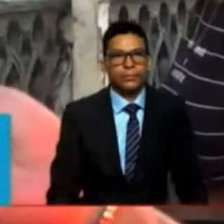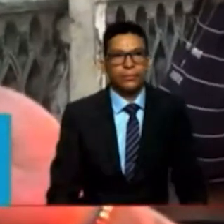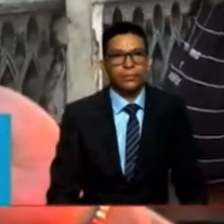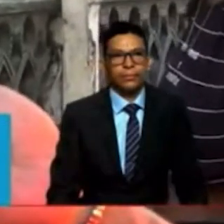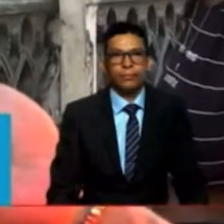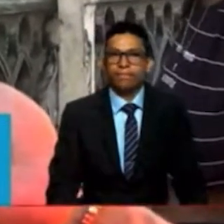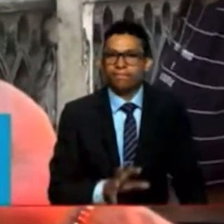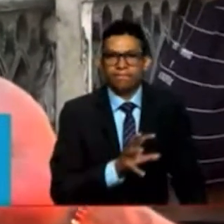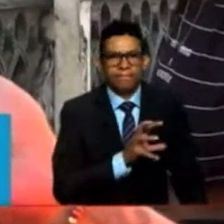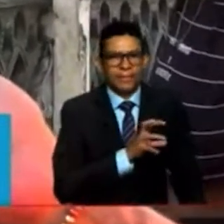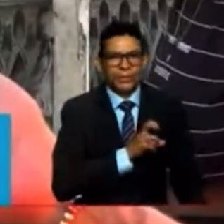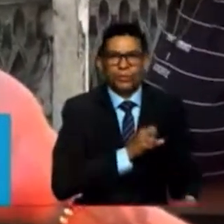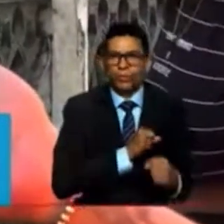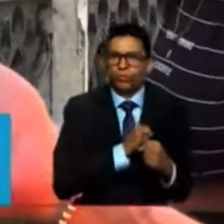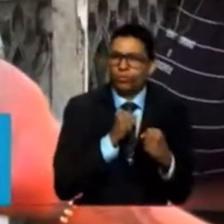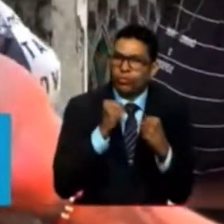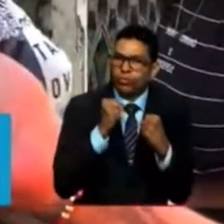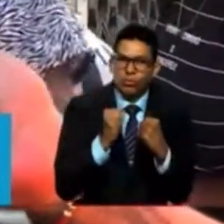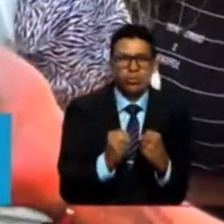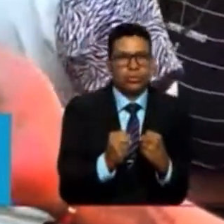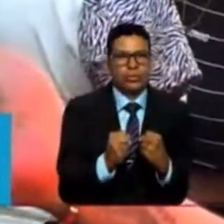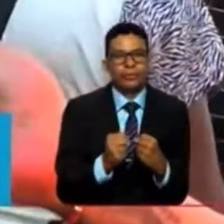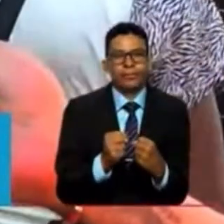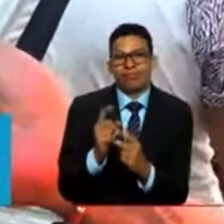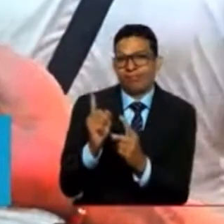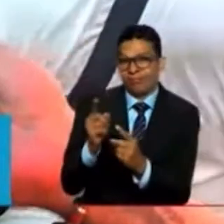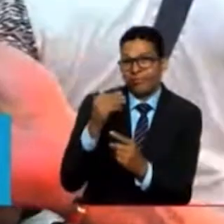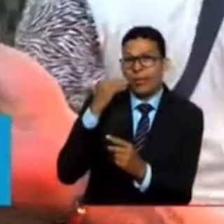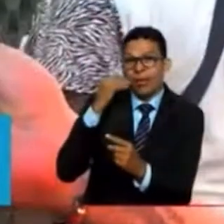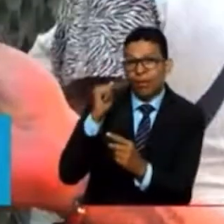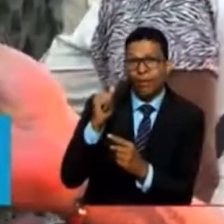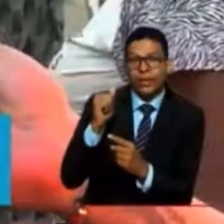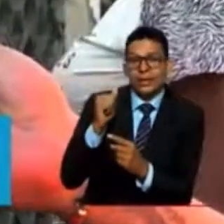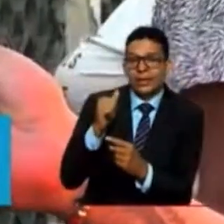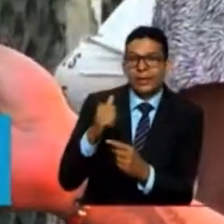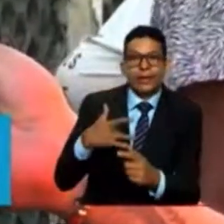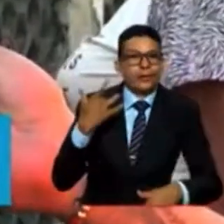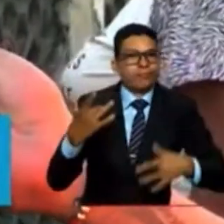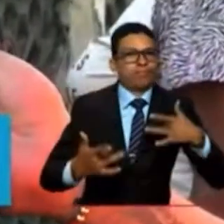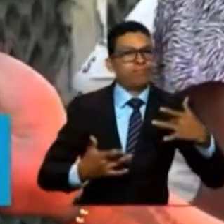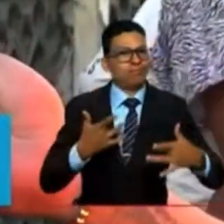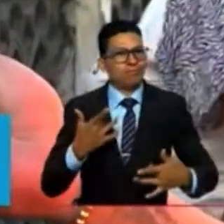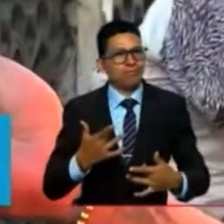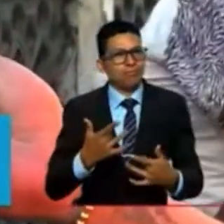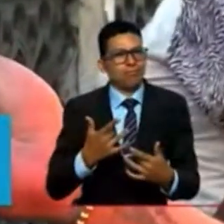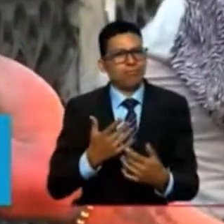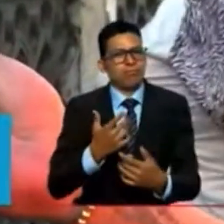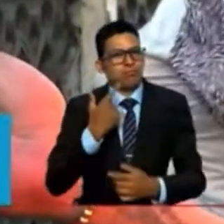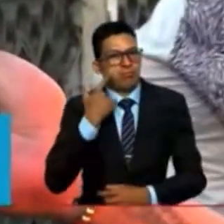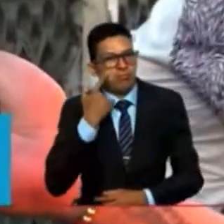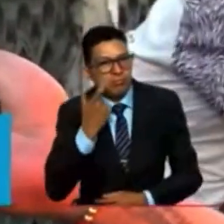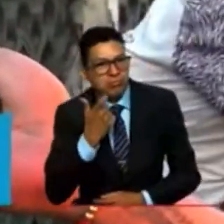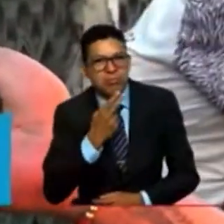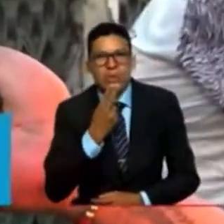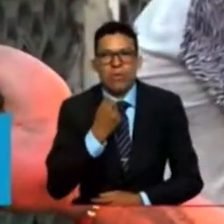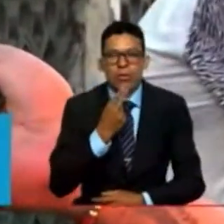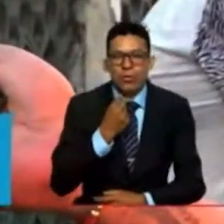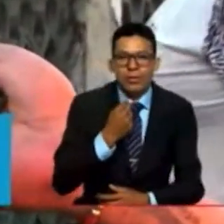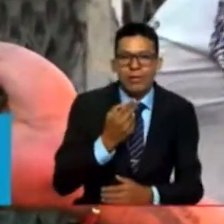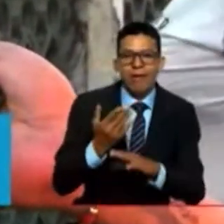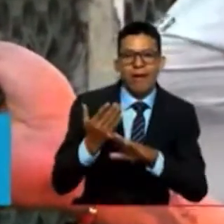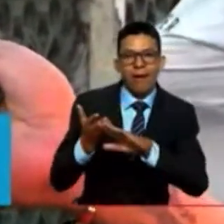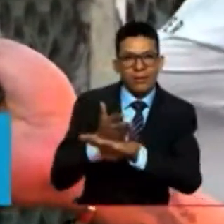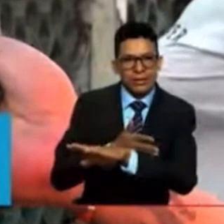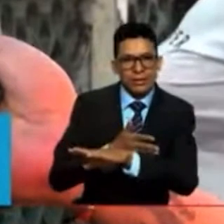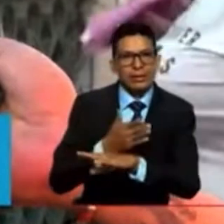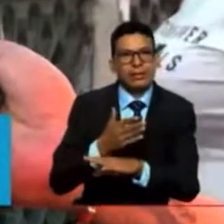Demasiado, demasiado duro. Emi era una persona alegre, era una persona carismática, era una